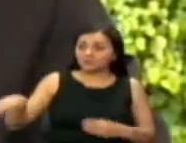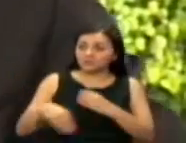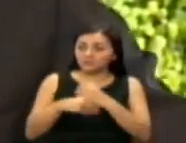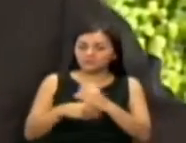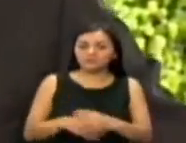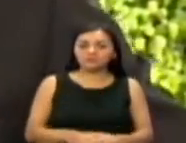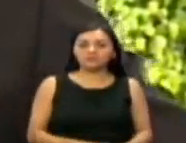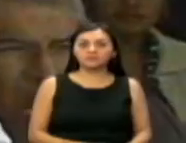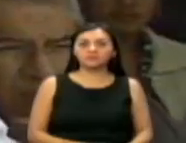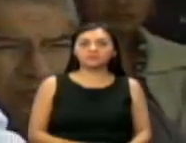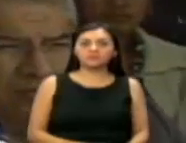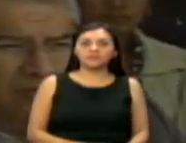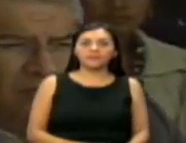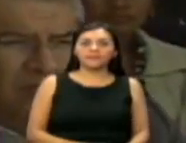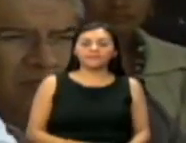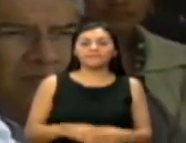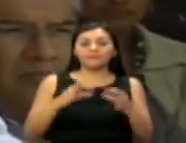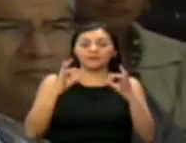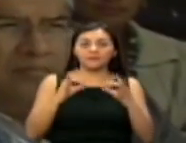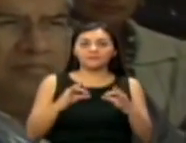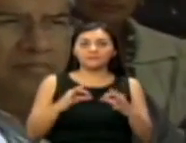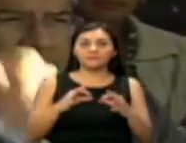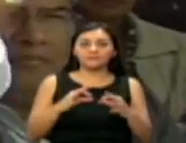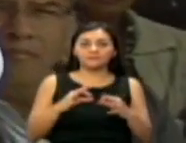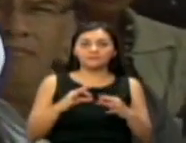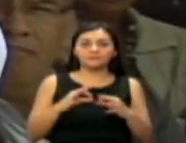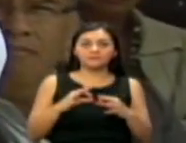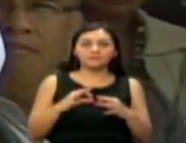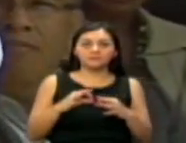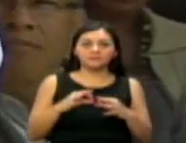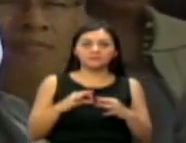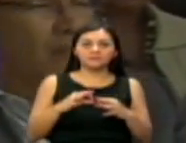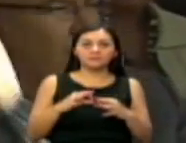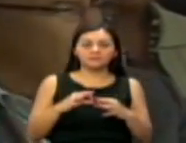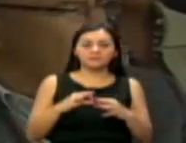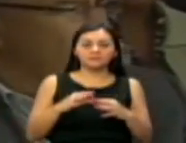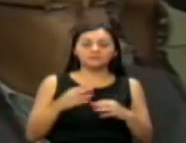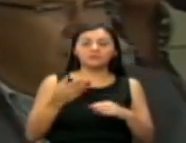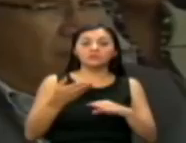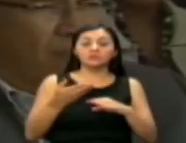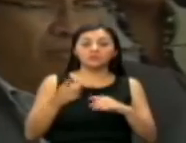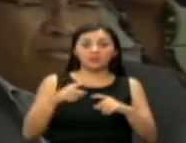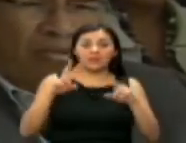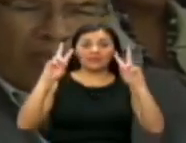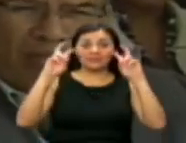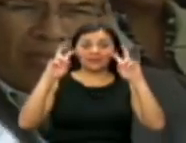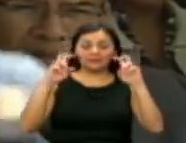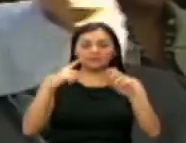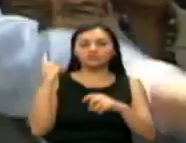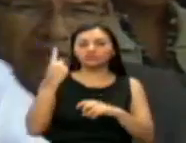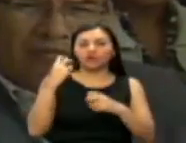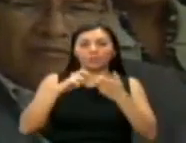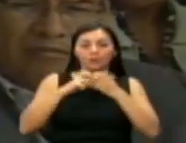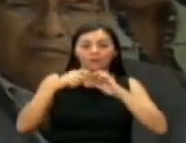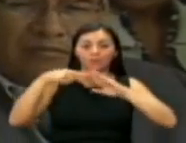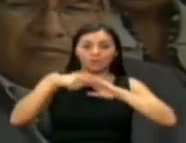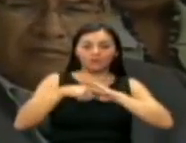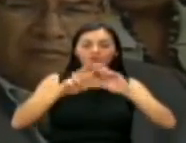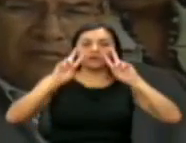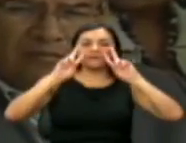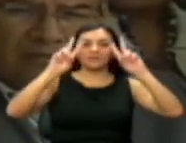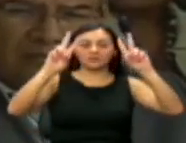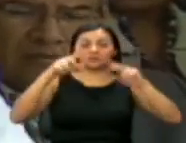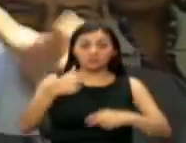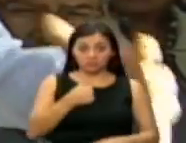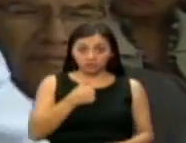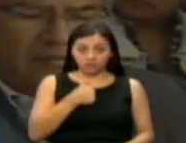Sí, efectivamente, presidente, el tema fue un tema... El micrófono creo que está apagado. El tema fue un tema de visión. Nosotros queremos una universidad a